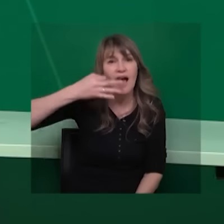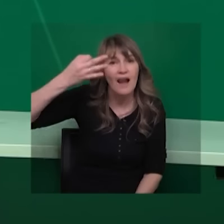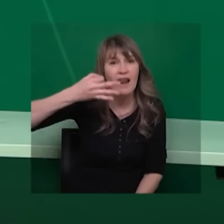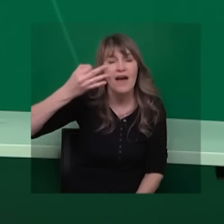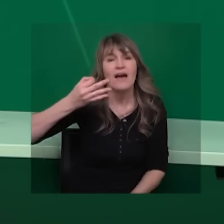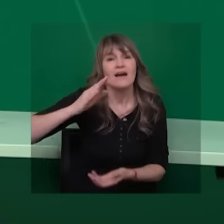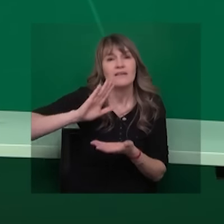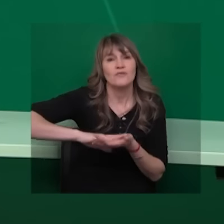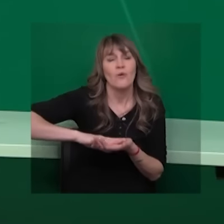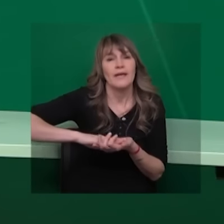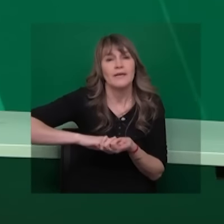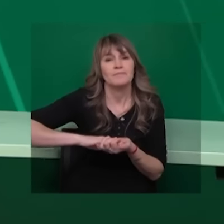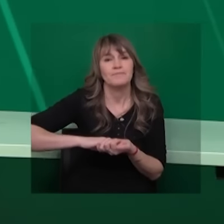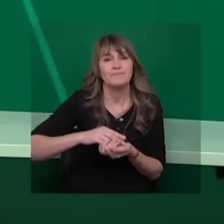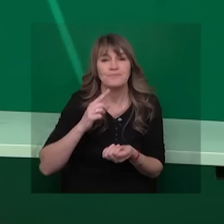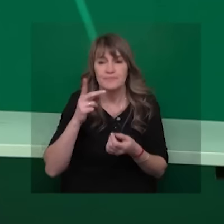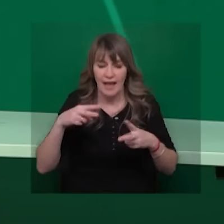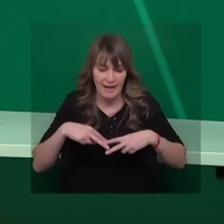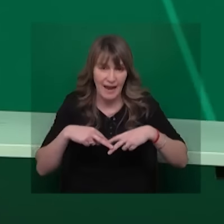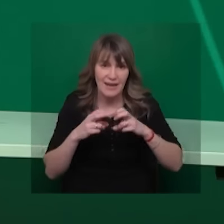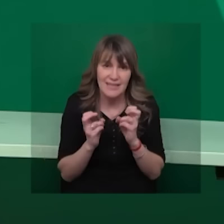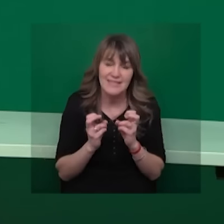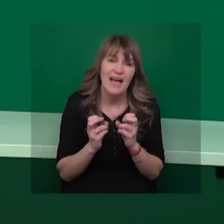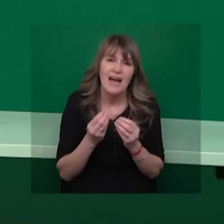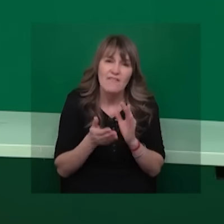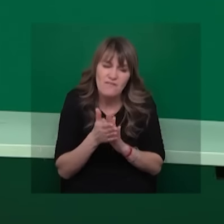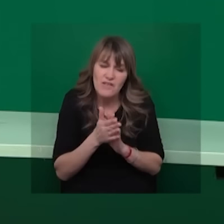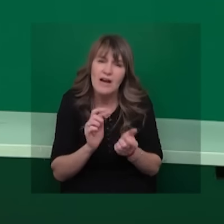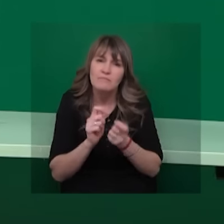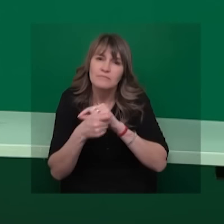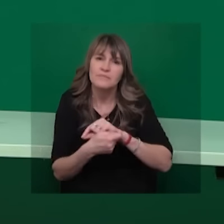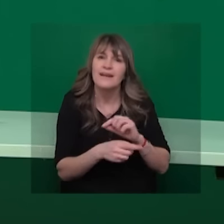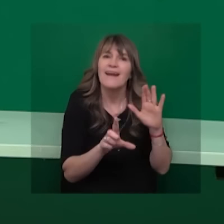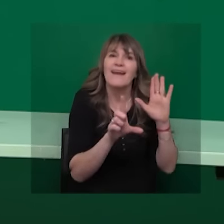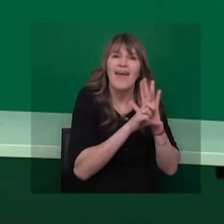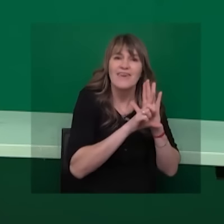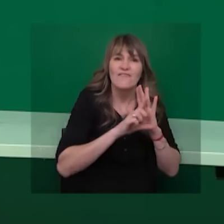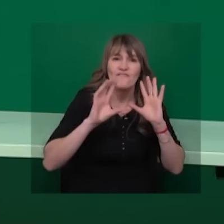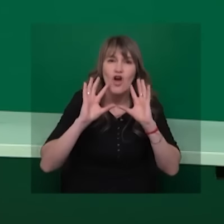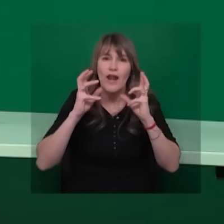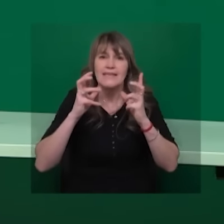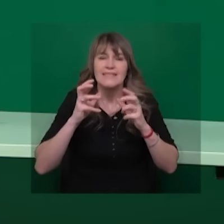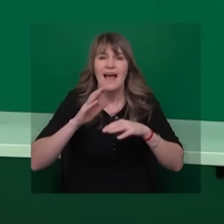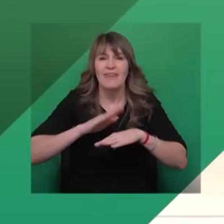allí que analiza las posibles modificaciones a la ley de violencia basada en género